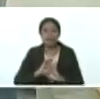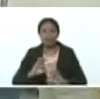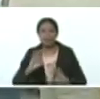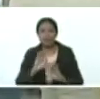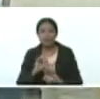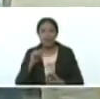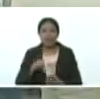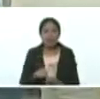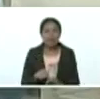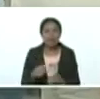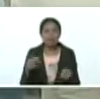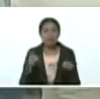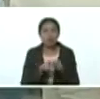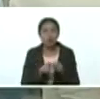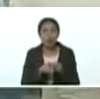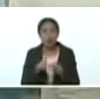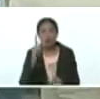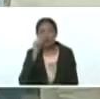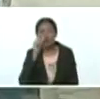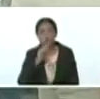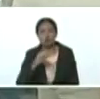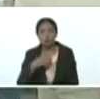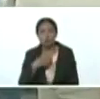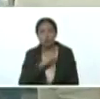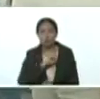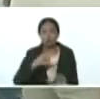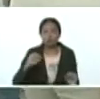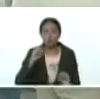Es pajarita preñada, el pajarito no queda preñado.